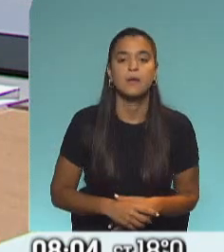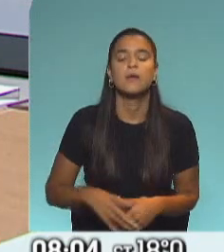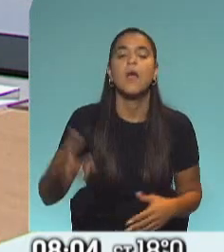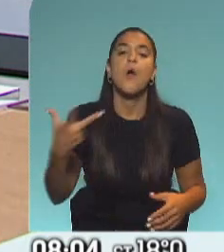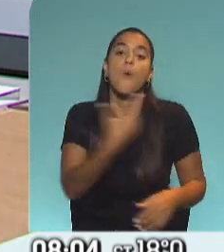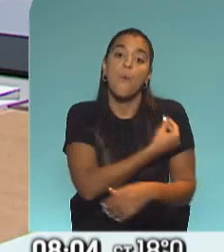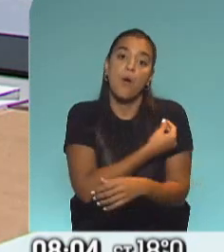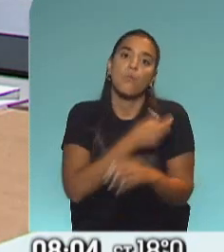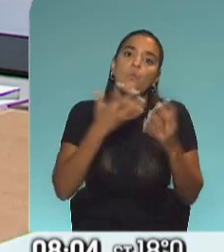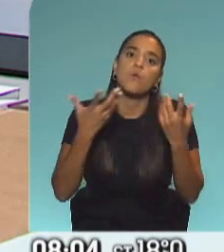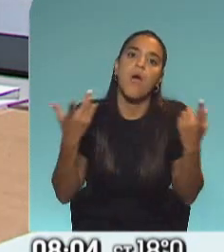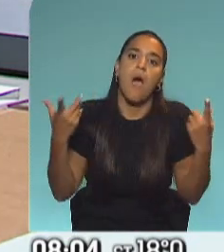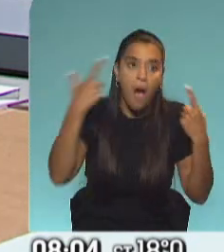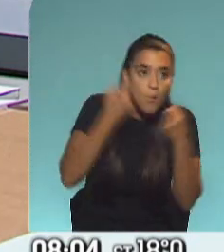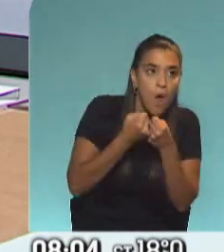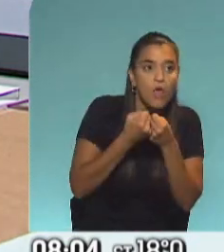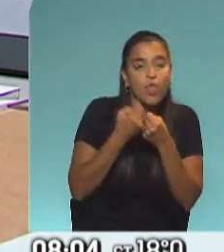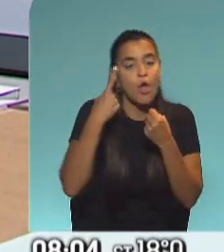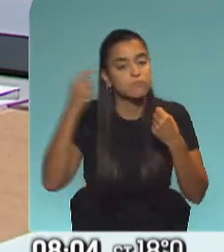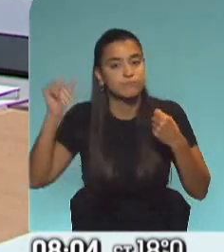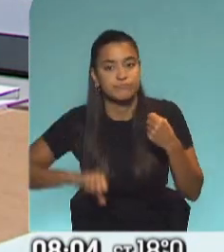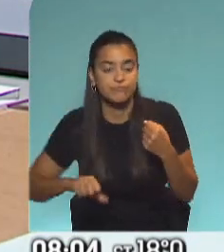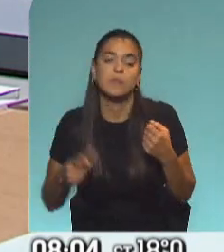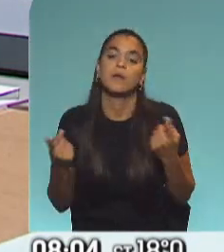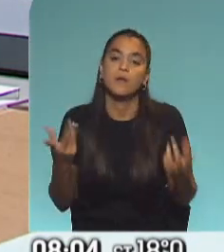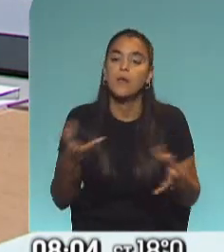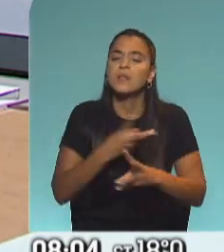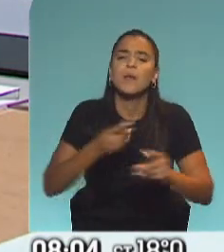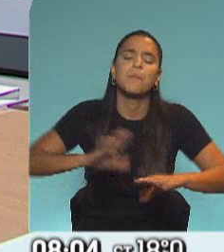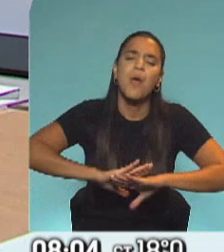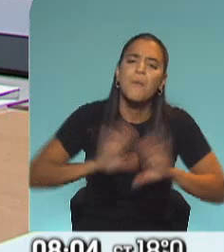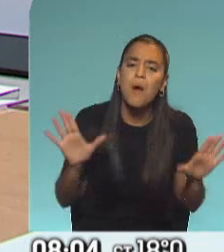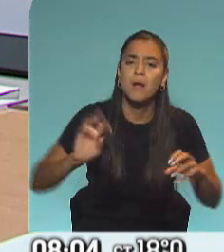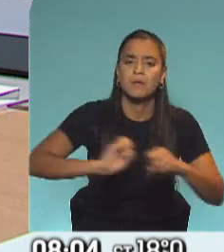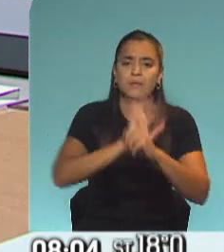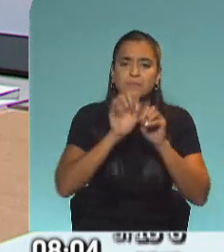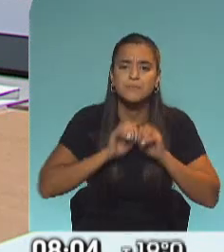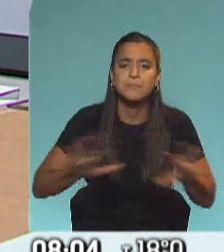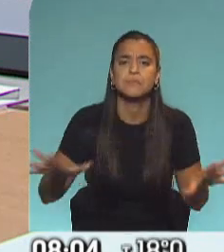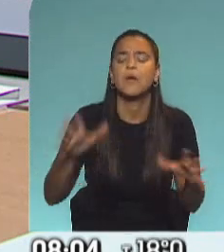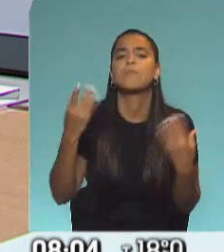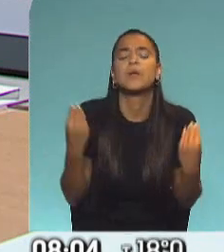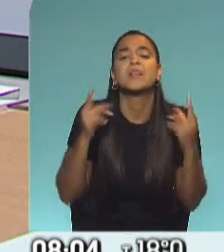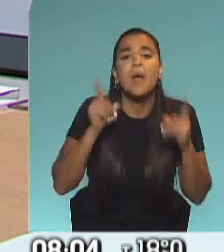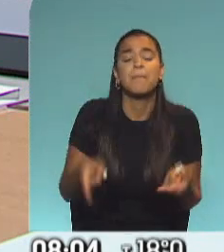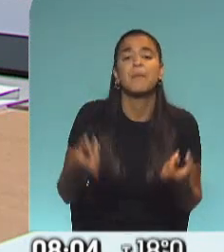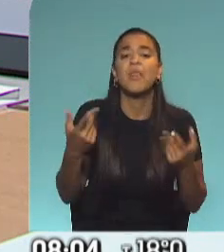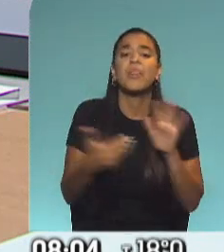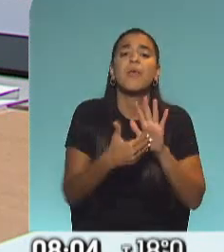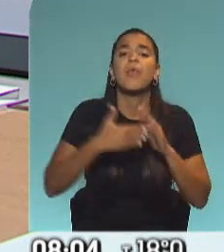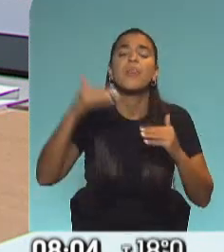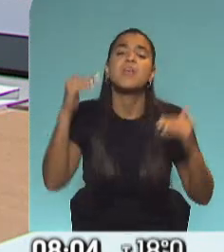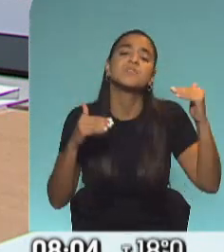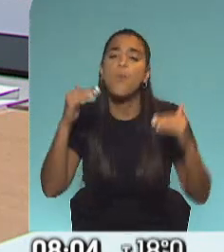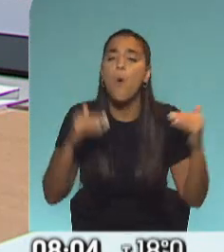Las vacunas nos unen y nos unen en la posibilidad de terminar con esta pesadilla que ha sido el COVID-19 y nos desunen también por las desigualdades